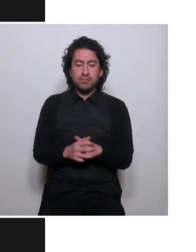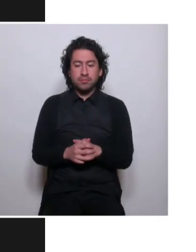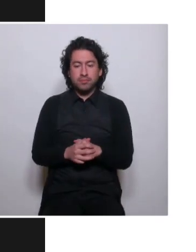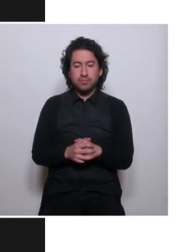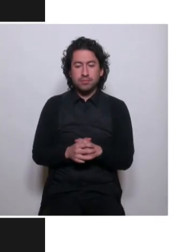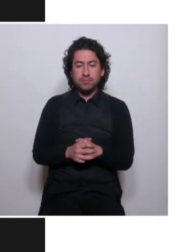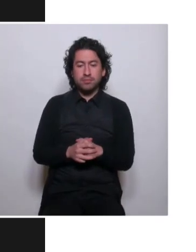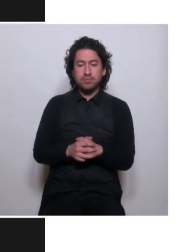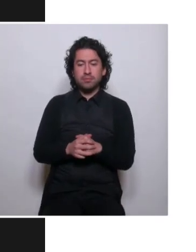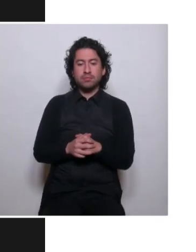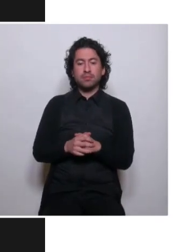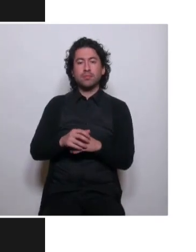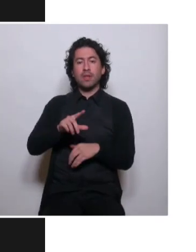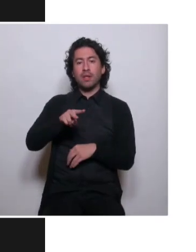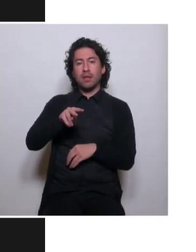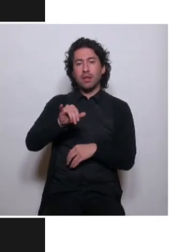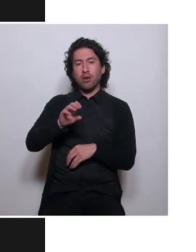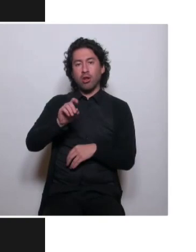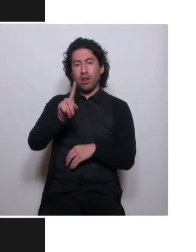Nicolás Núñez, ¿cómo vota?